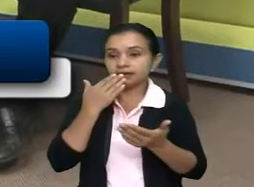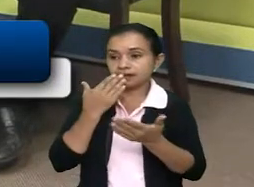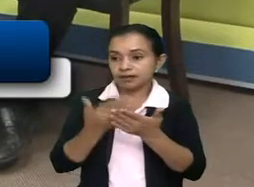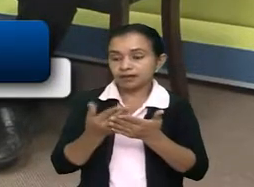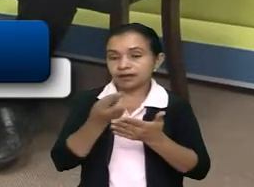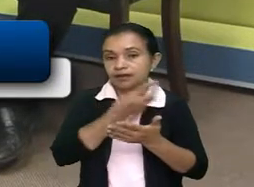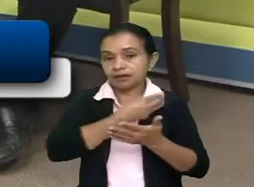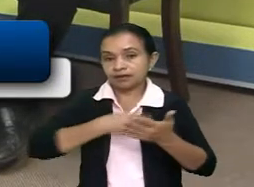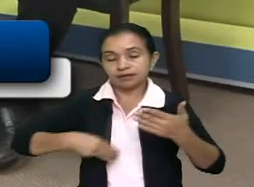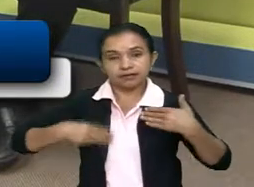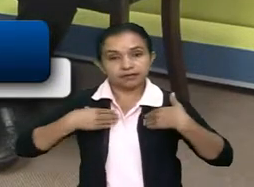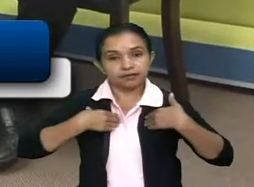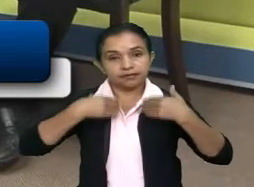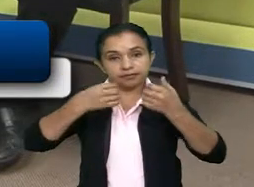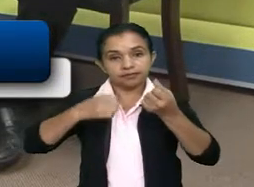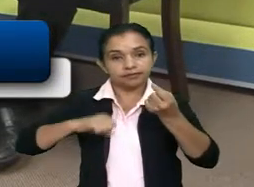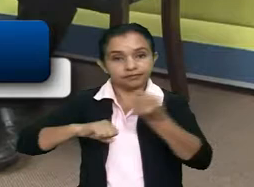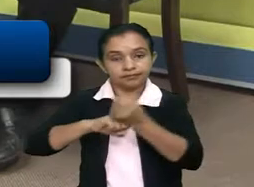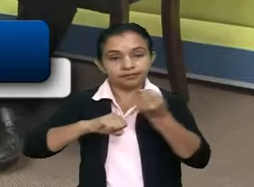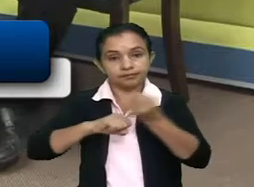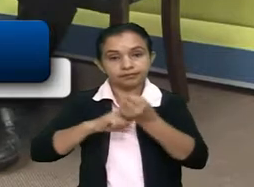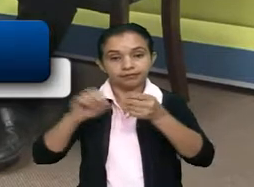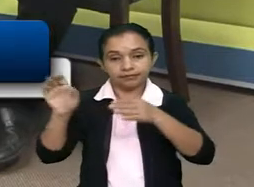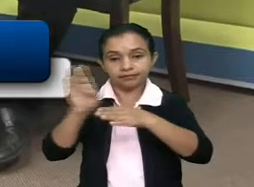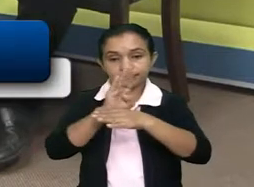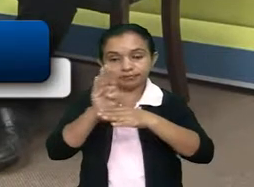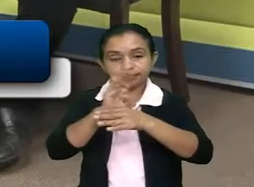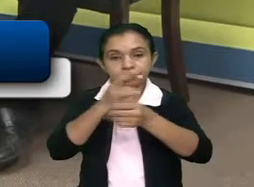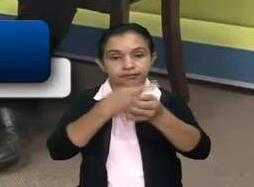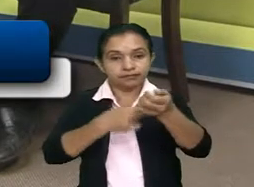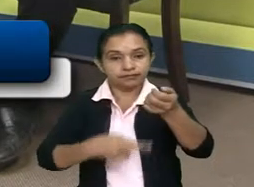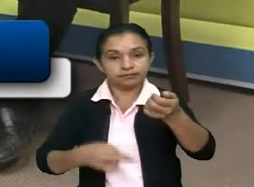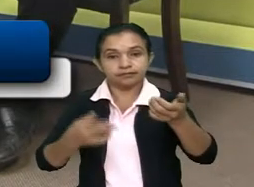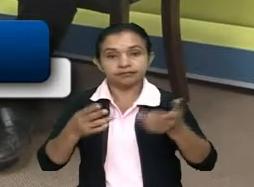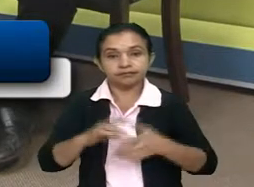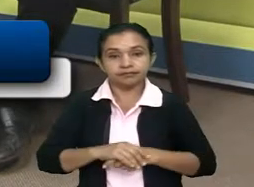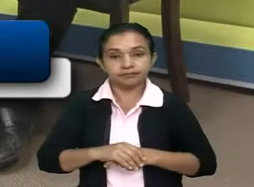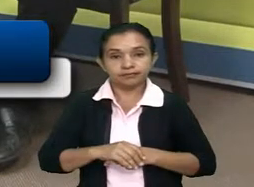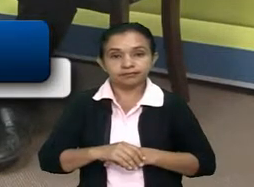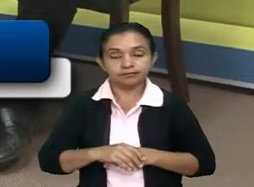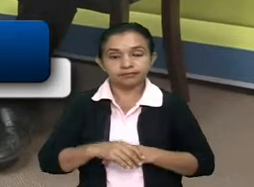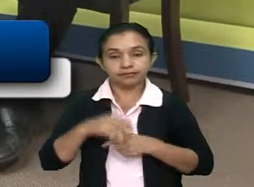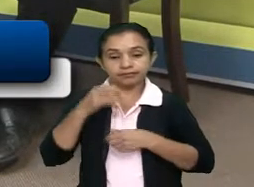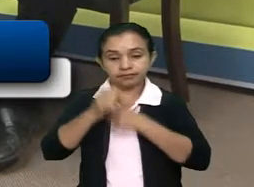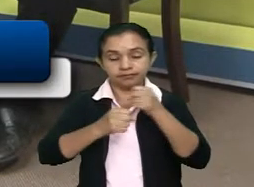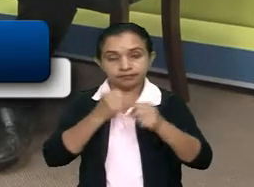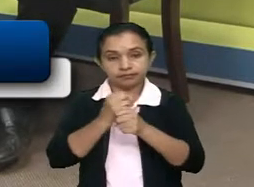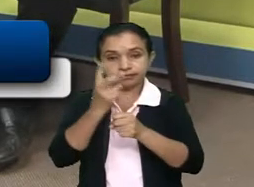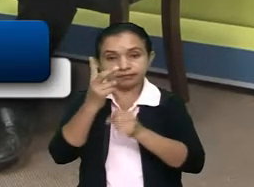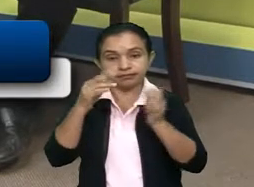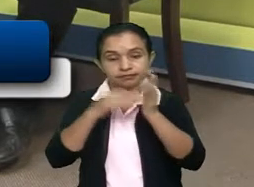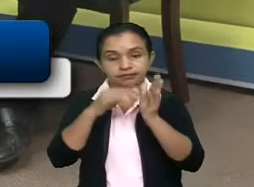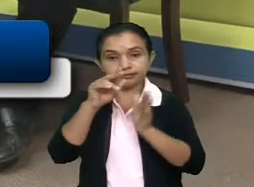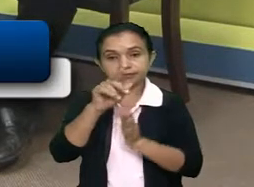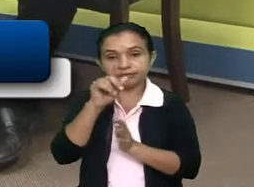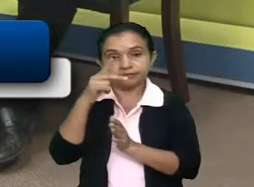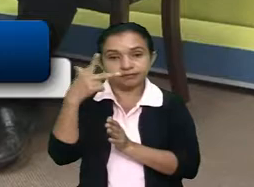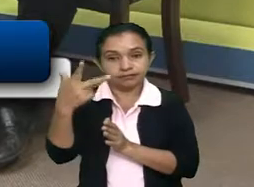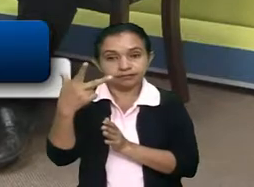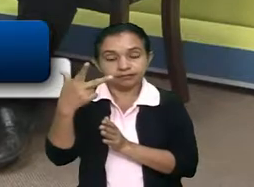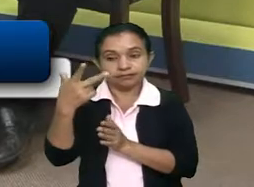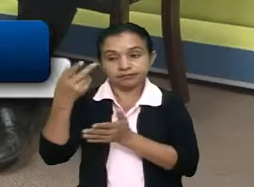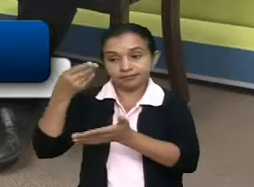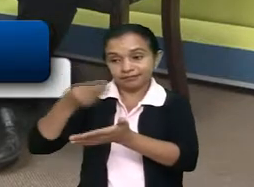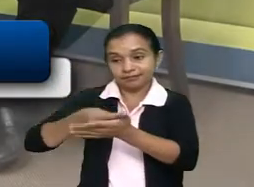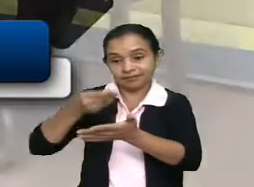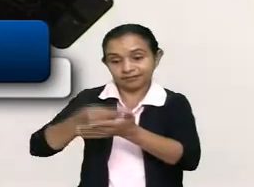de salud que ha apoyado al banco de sangre en todo momento este año 2018 logramos accesar a una tecnología